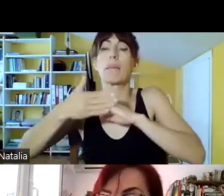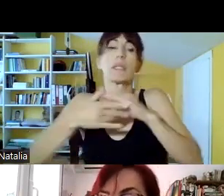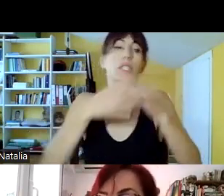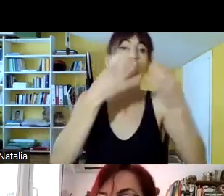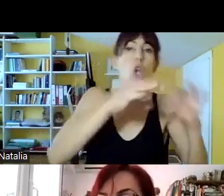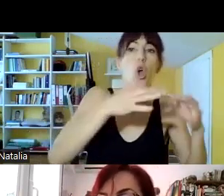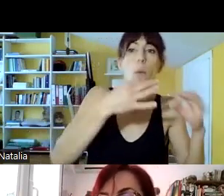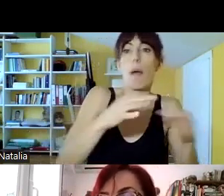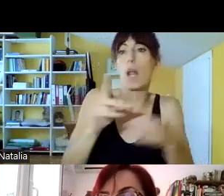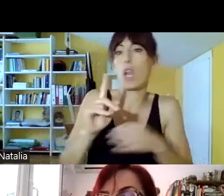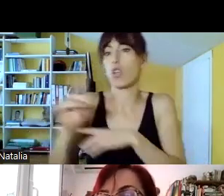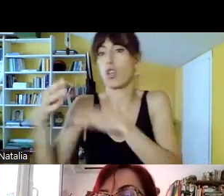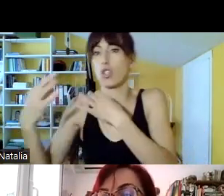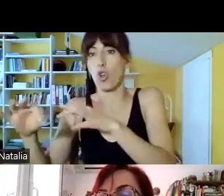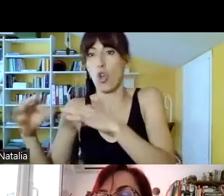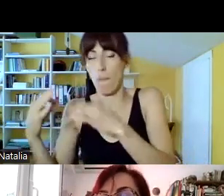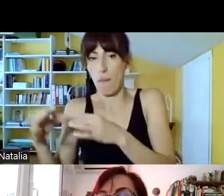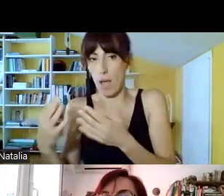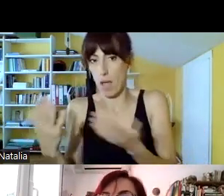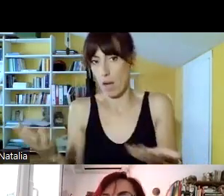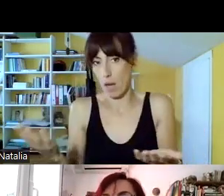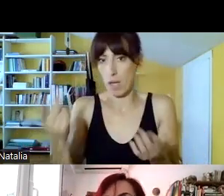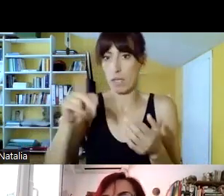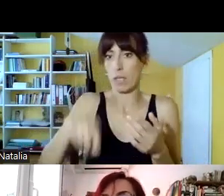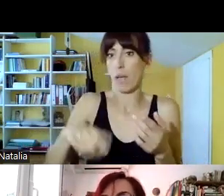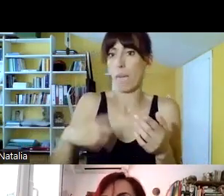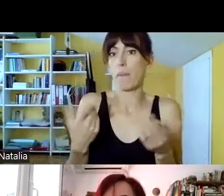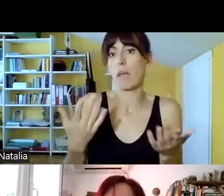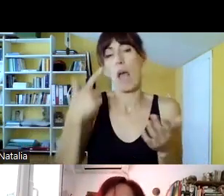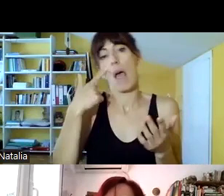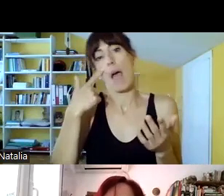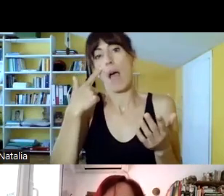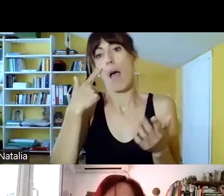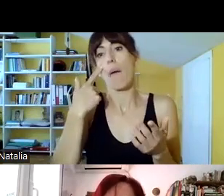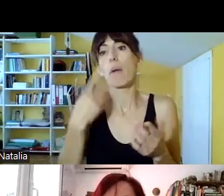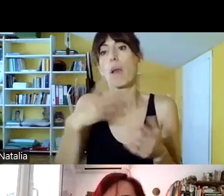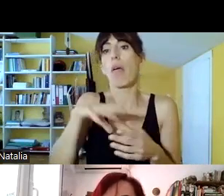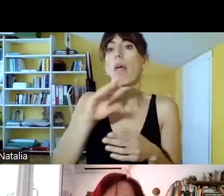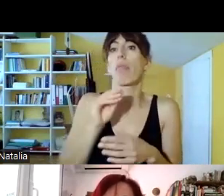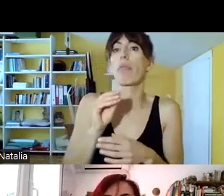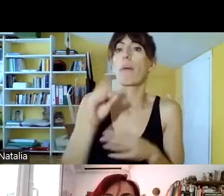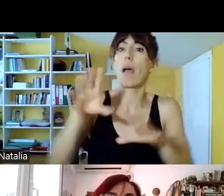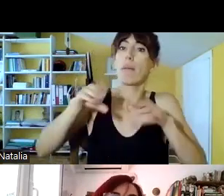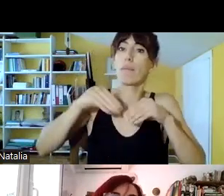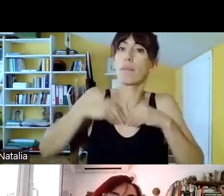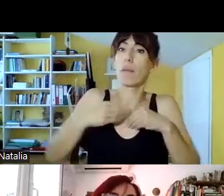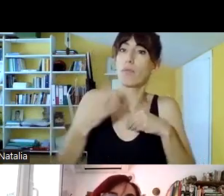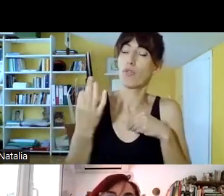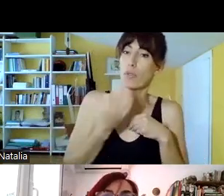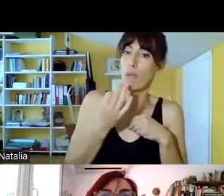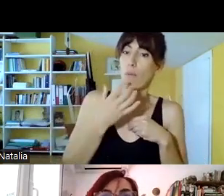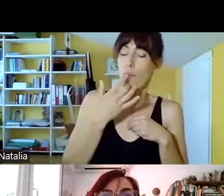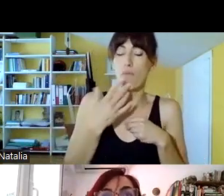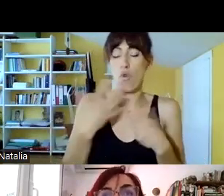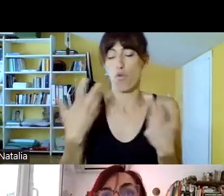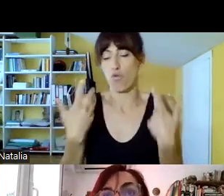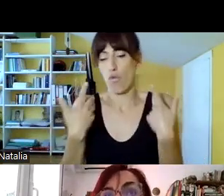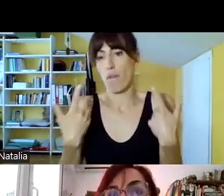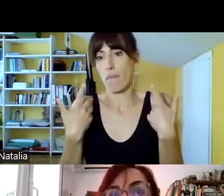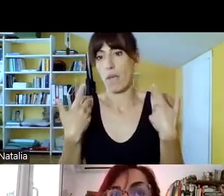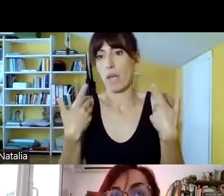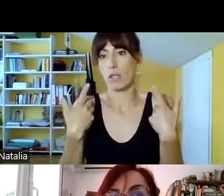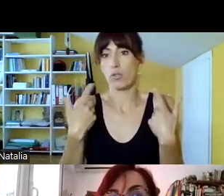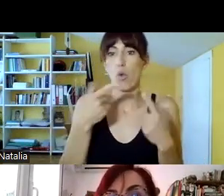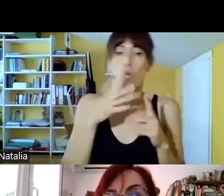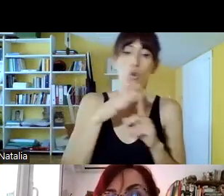que no, y cuáles son las metáforas aceptables, ¿no? Porque no es lo mismo configurar un sufrimiento dentro de un